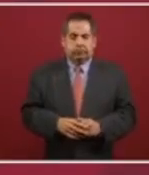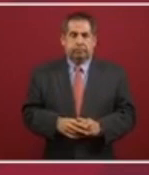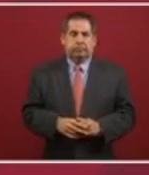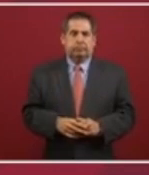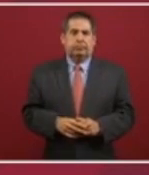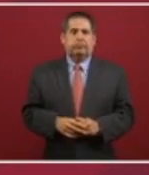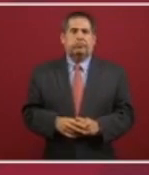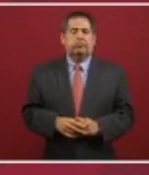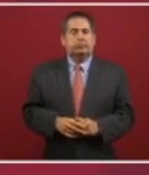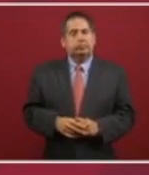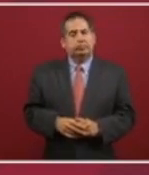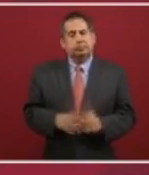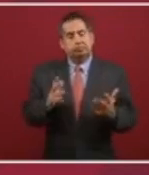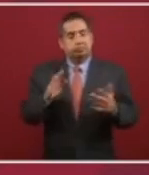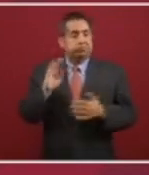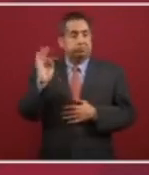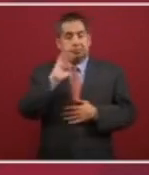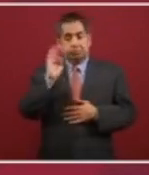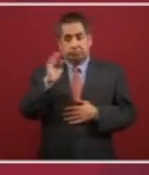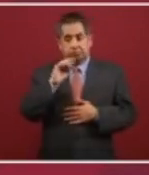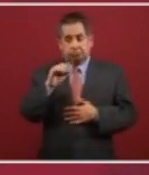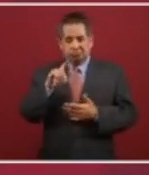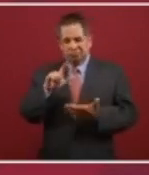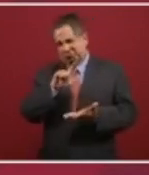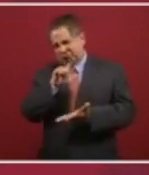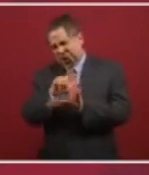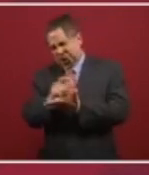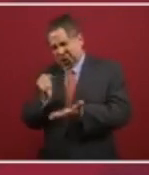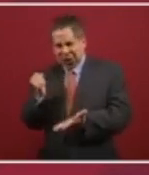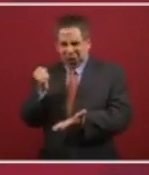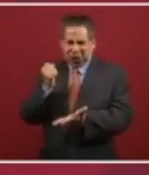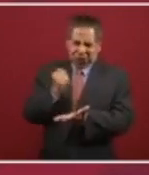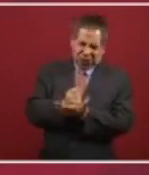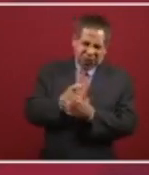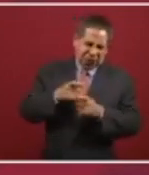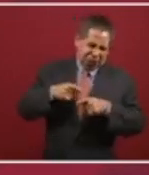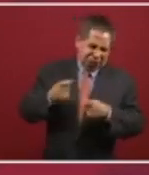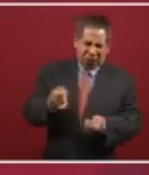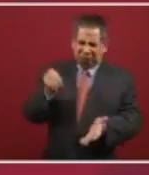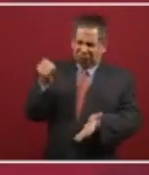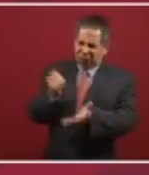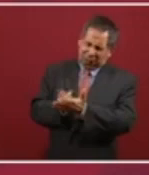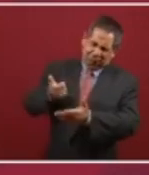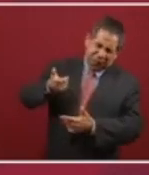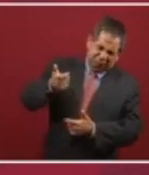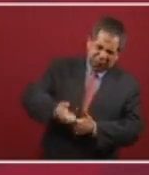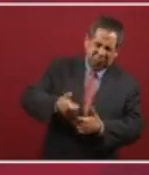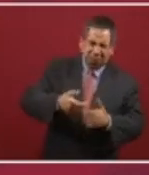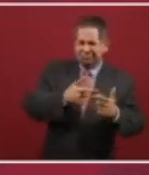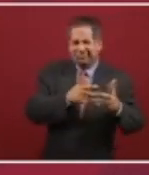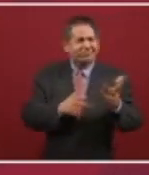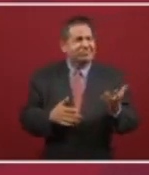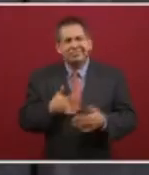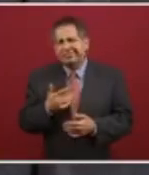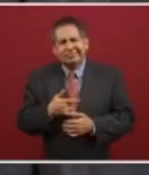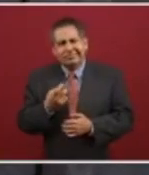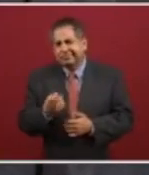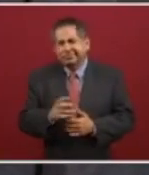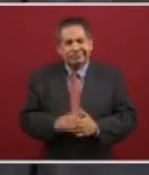ante la posibilidad de una imposición en aranceles, tarifas, siento que